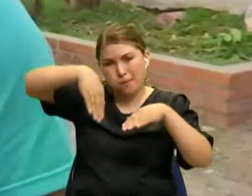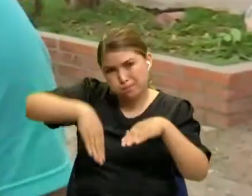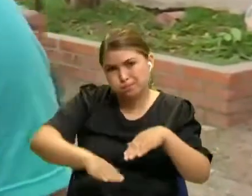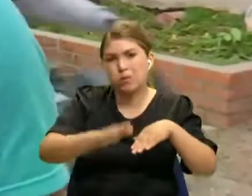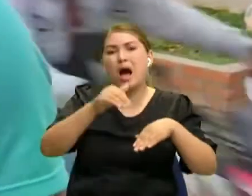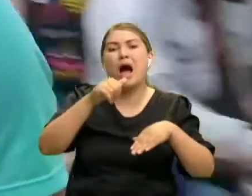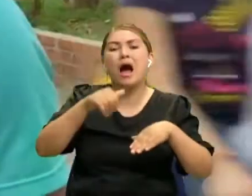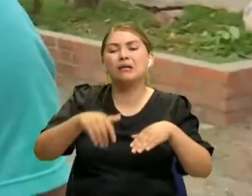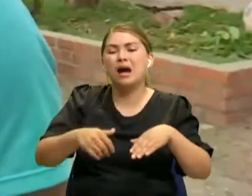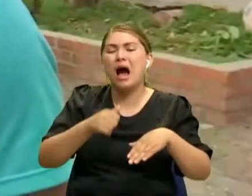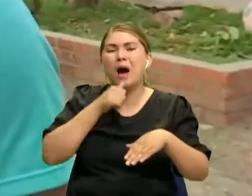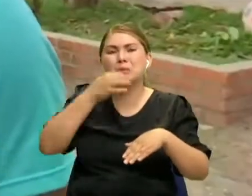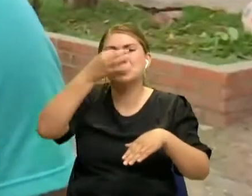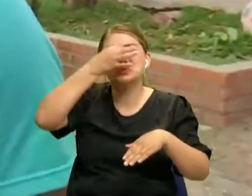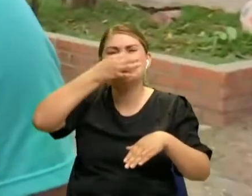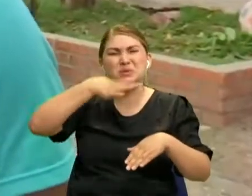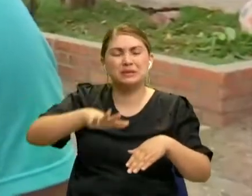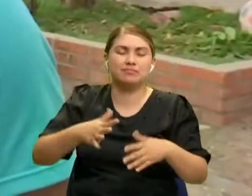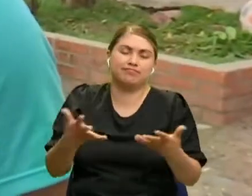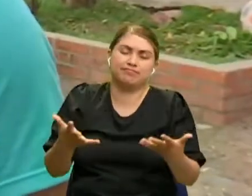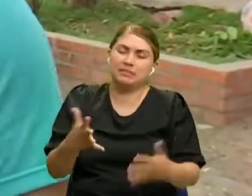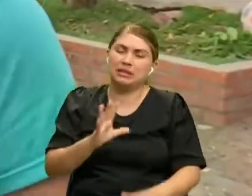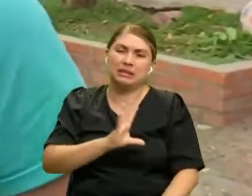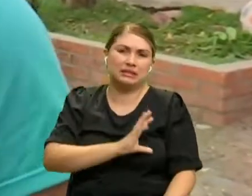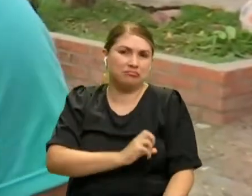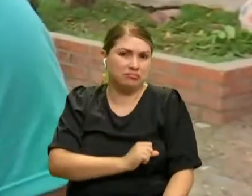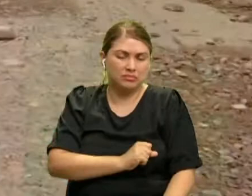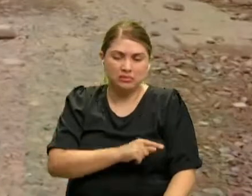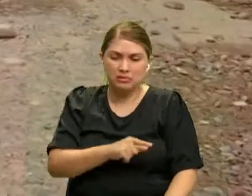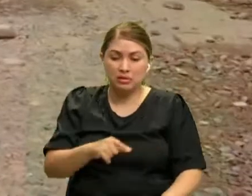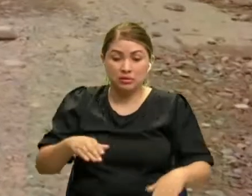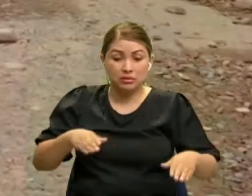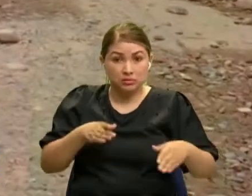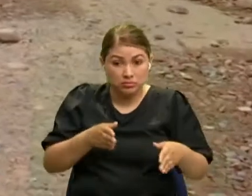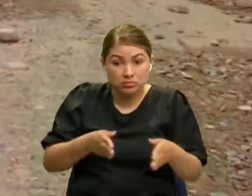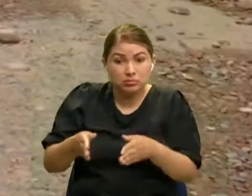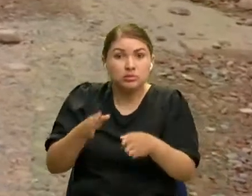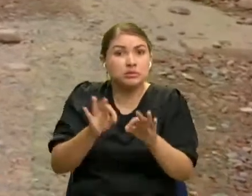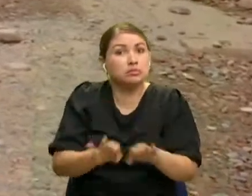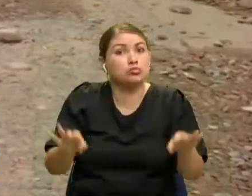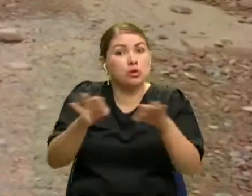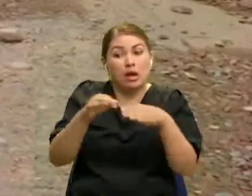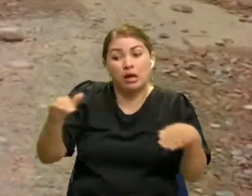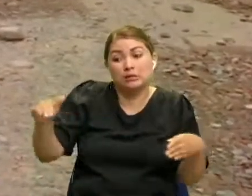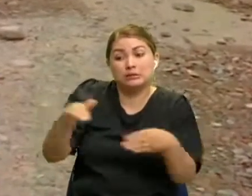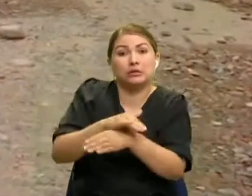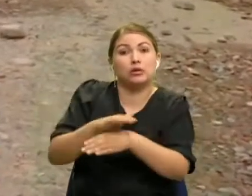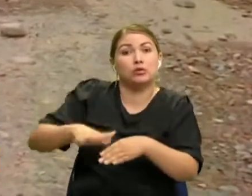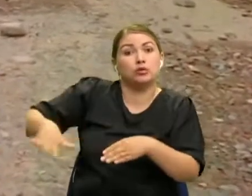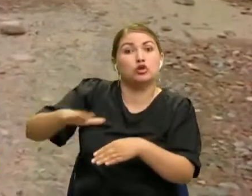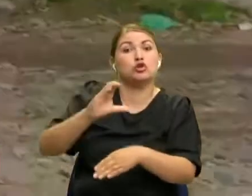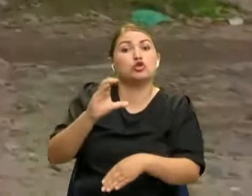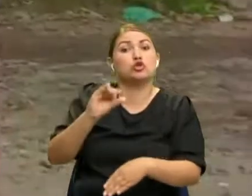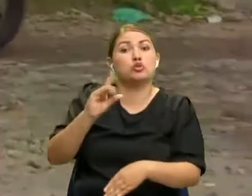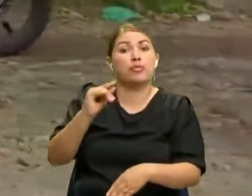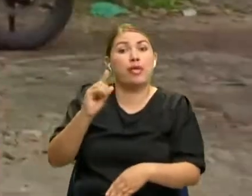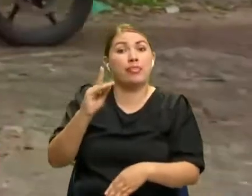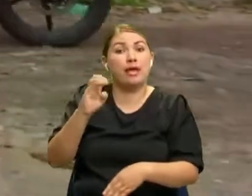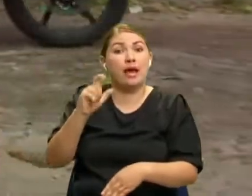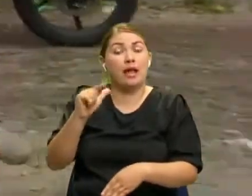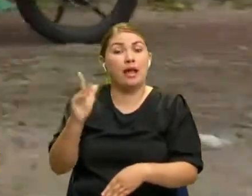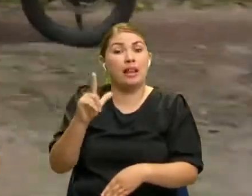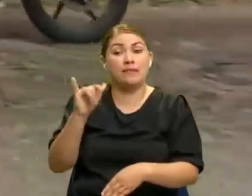con aguas negras. Es lamentable que una vía tan importante de acceso a la Ciudadela La Libertad y donde es una gran